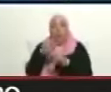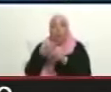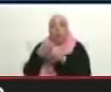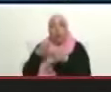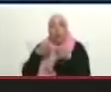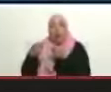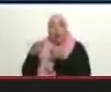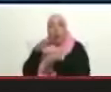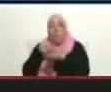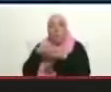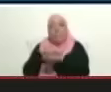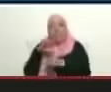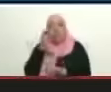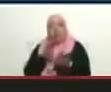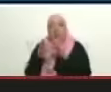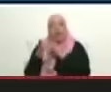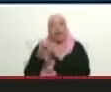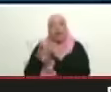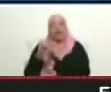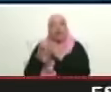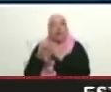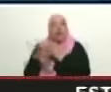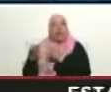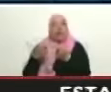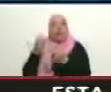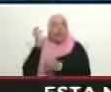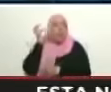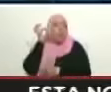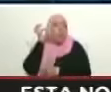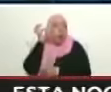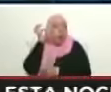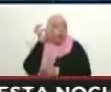con la ministra de Ciencia y Tecnología, Gabriela Jiménez.